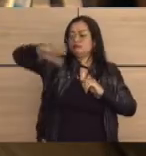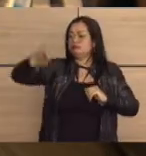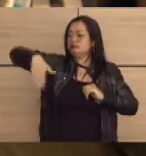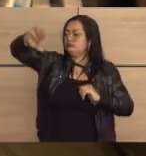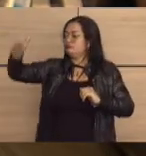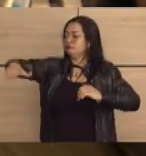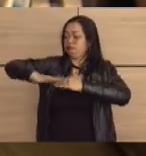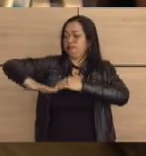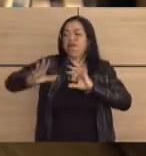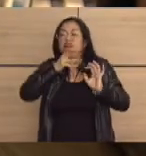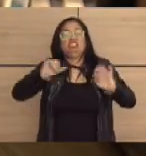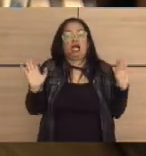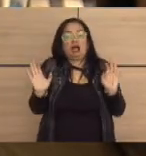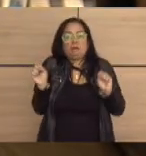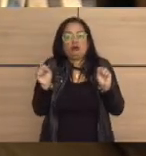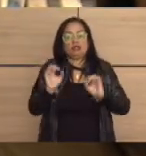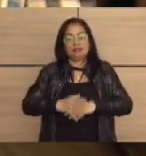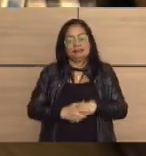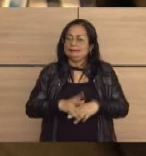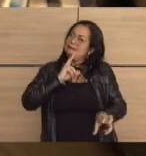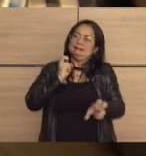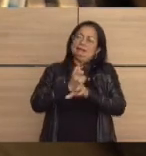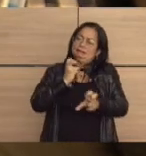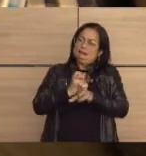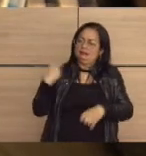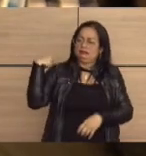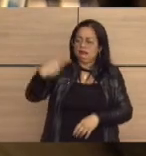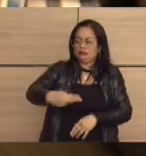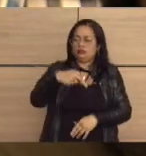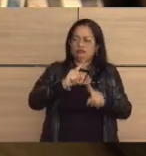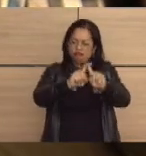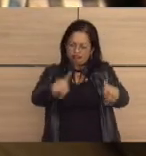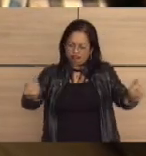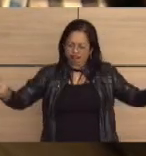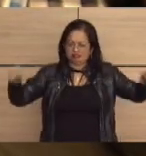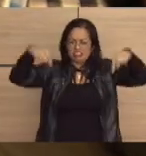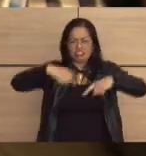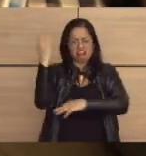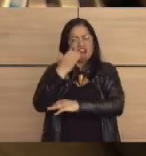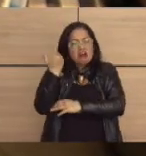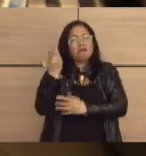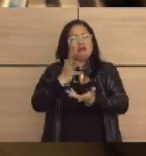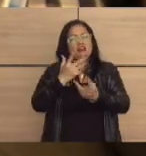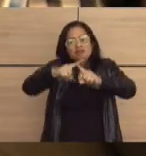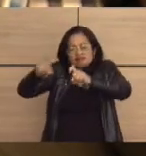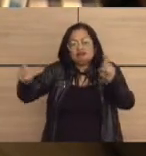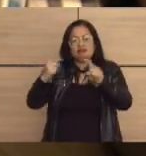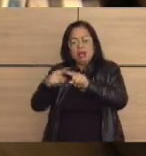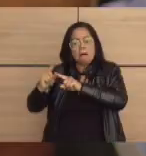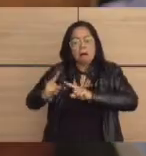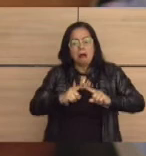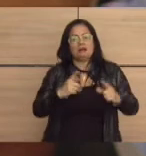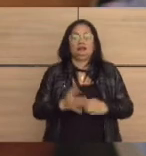Y así es muy difícil construir el relato de un país tan diverso y tan complejo como el nuestro. Ya por fortuna